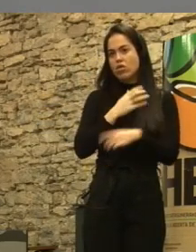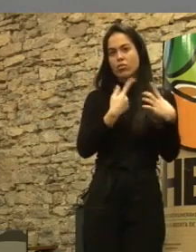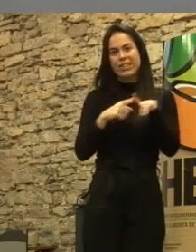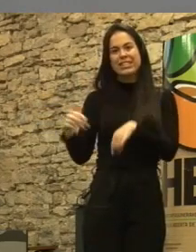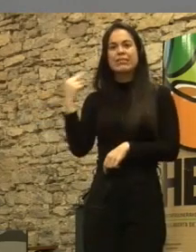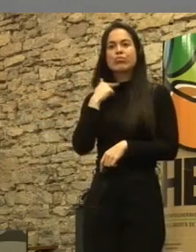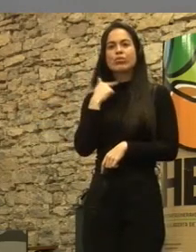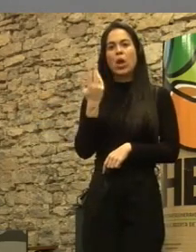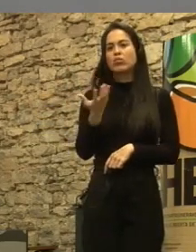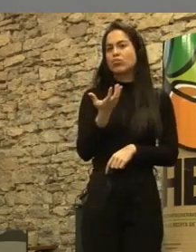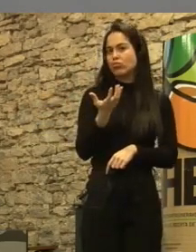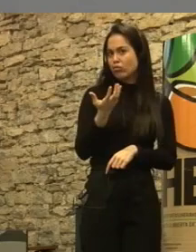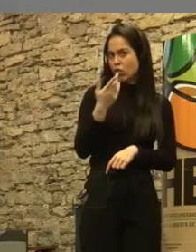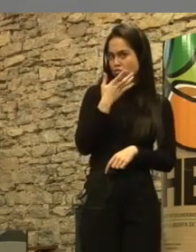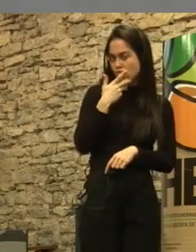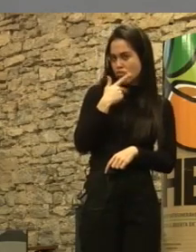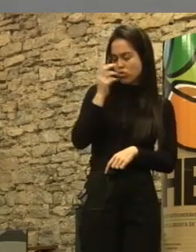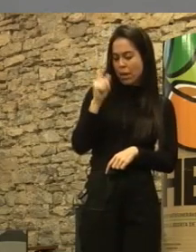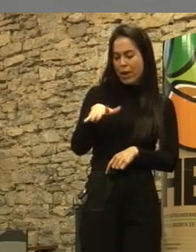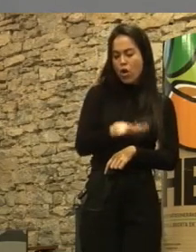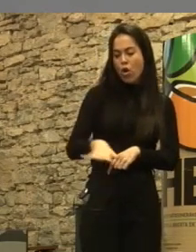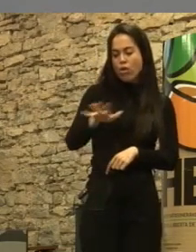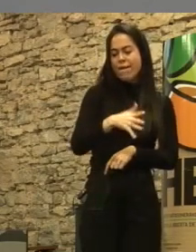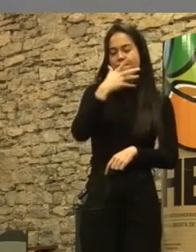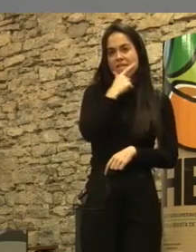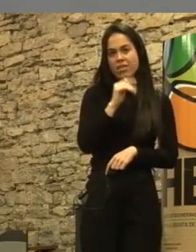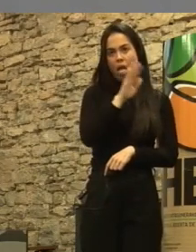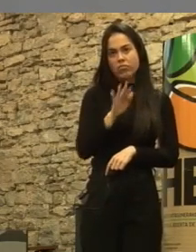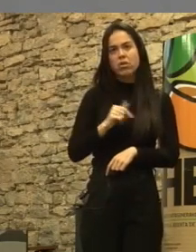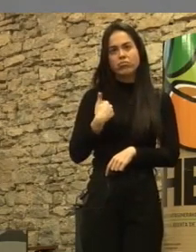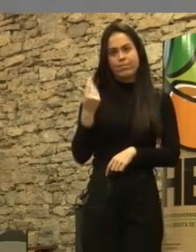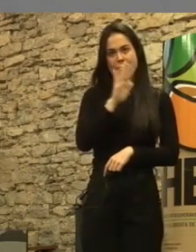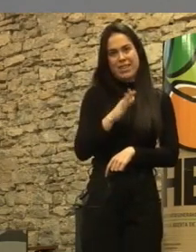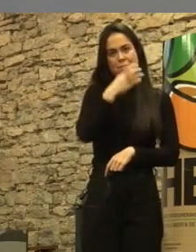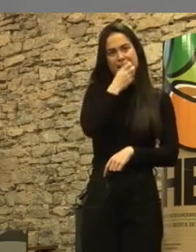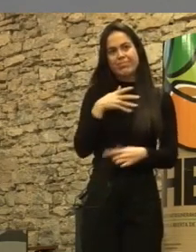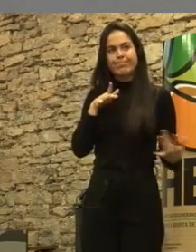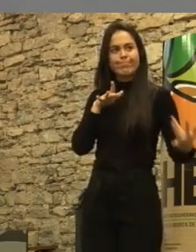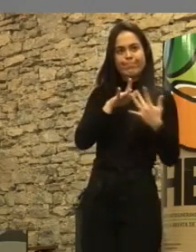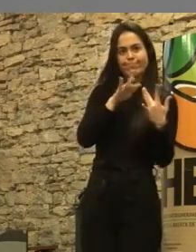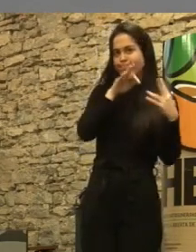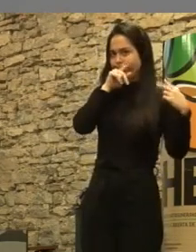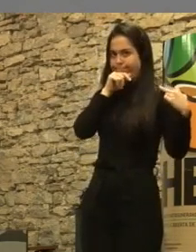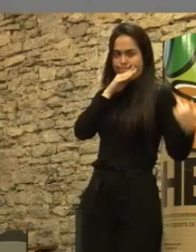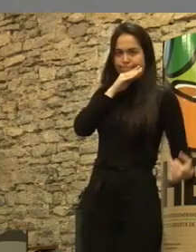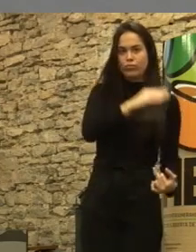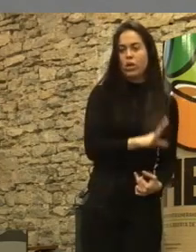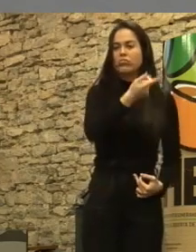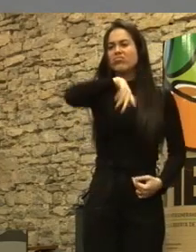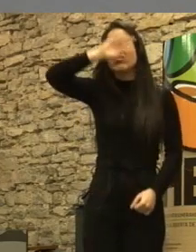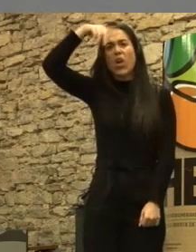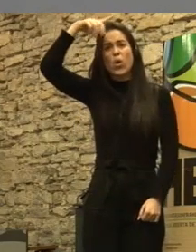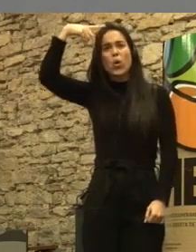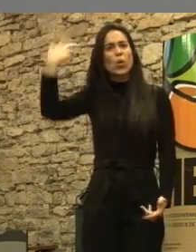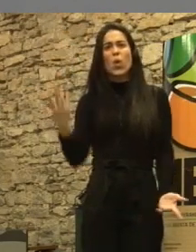diputados, a nivel local es más fácil como conocer a esa gente, a mí me parece muy legítimo hablar con ellos. Es más, en nuestro país no tenemos esa cultura que se ve en países